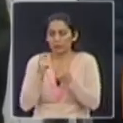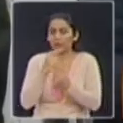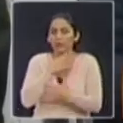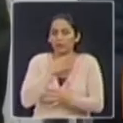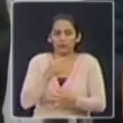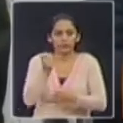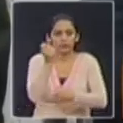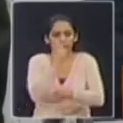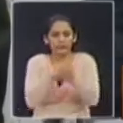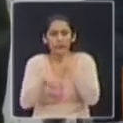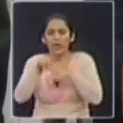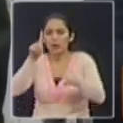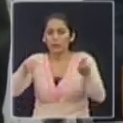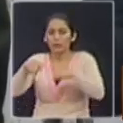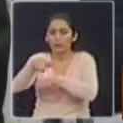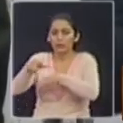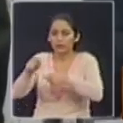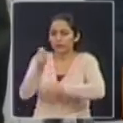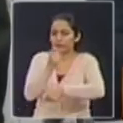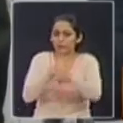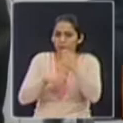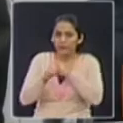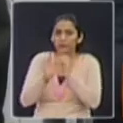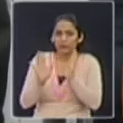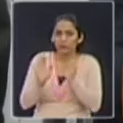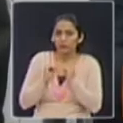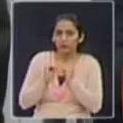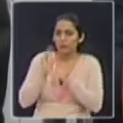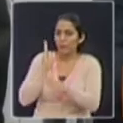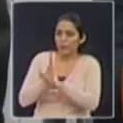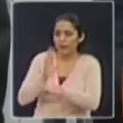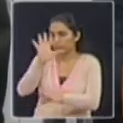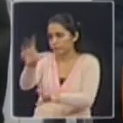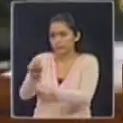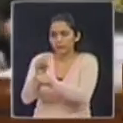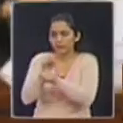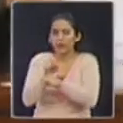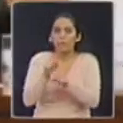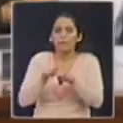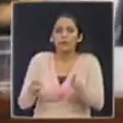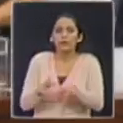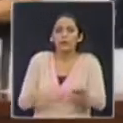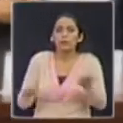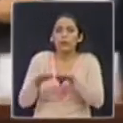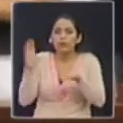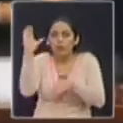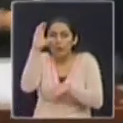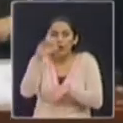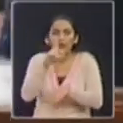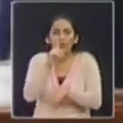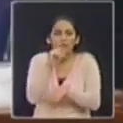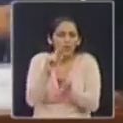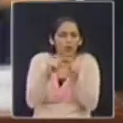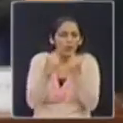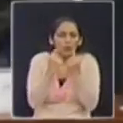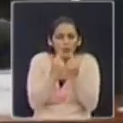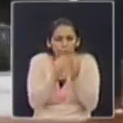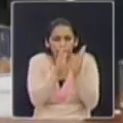en ciertos lugares, pero sobre todo desbaratar el crimen organizado. Cristina Cabezas, Telerama Noticias.